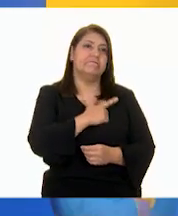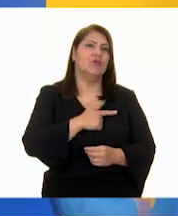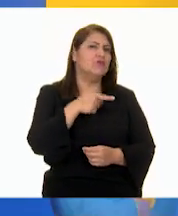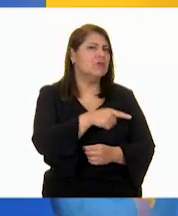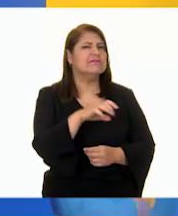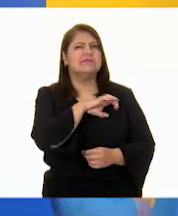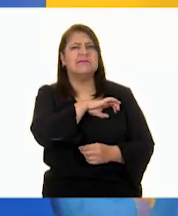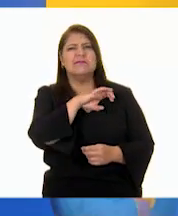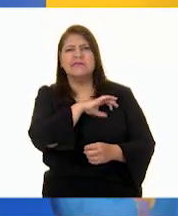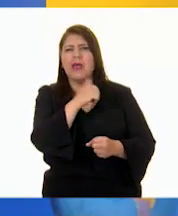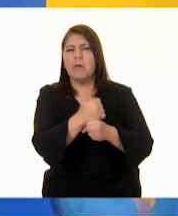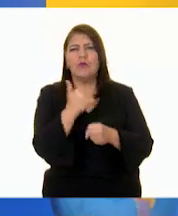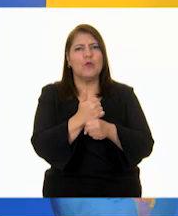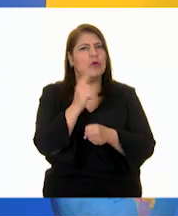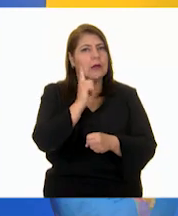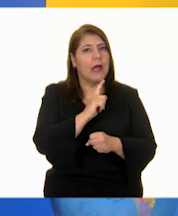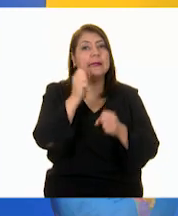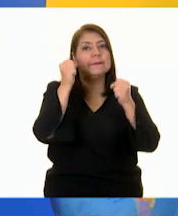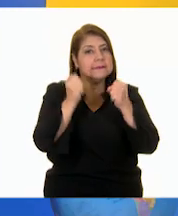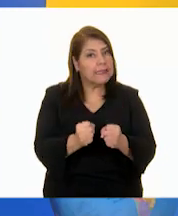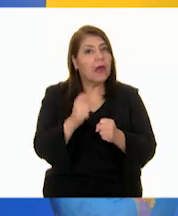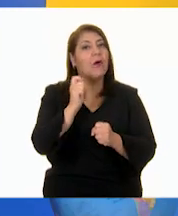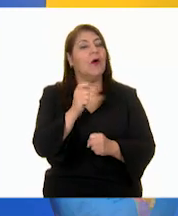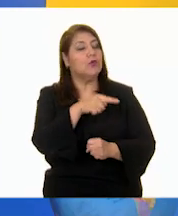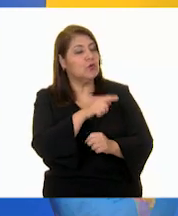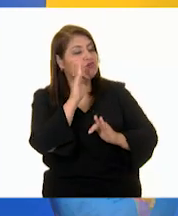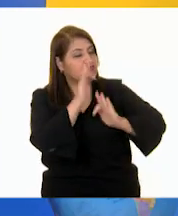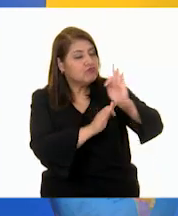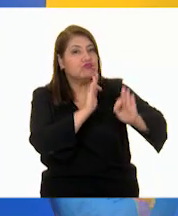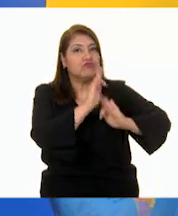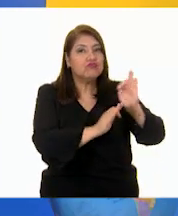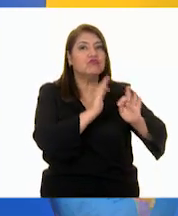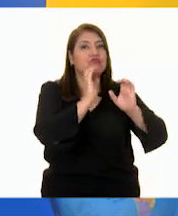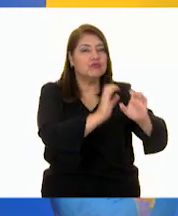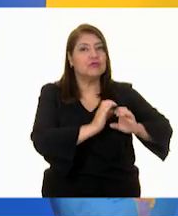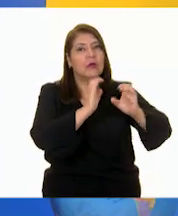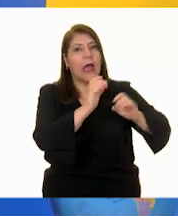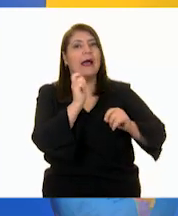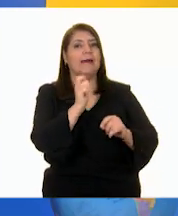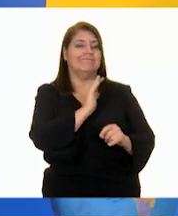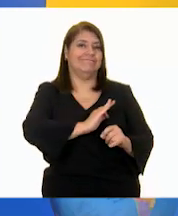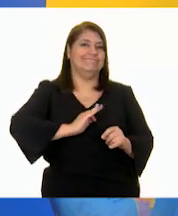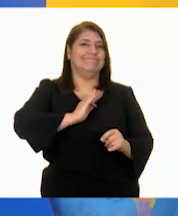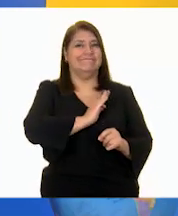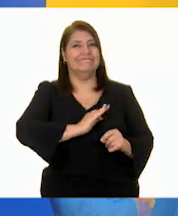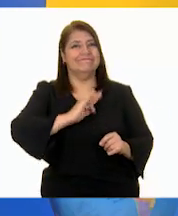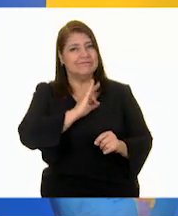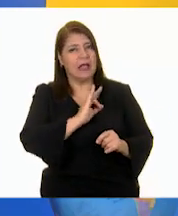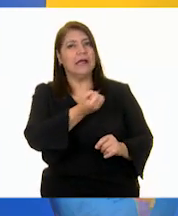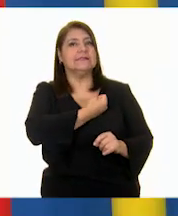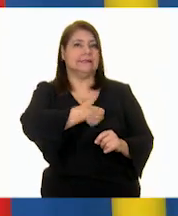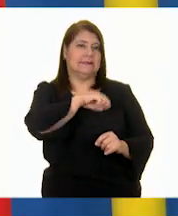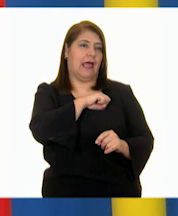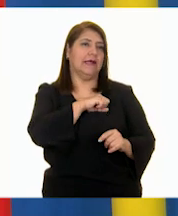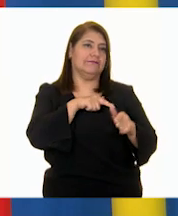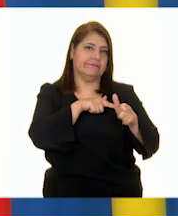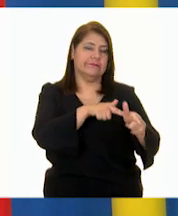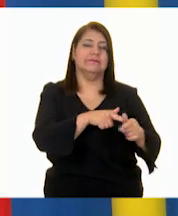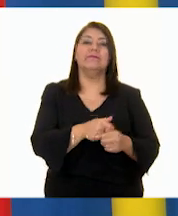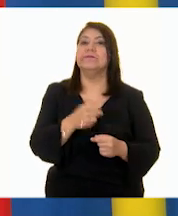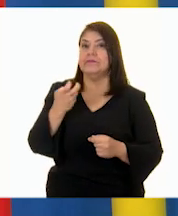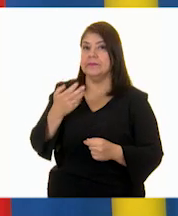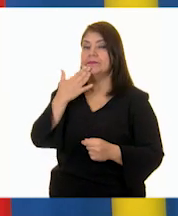la quieran mucho y seguro, con todo ese amor y esos cuidados, ella seguirá feliz y sobre todo saludable. Así